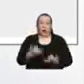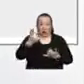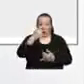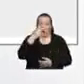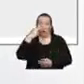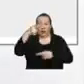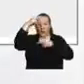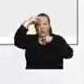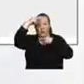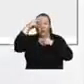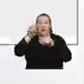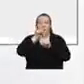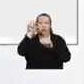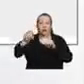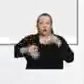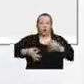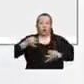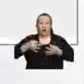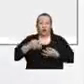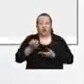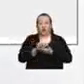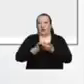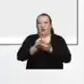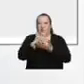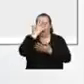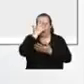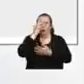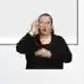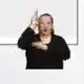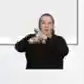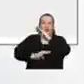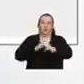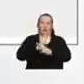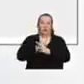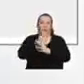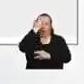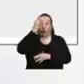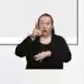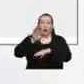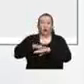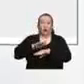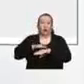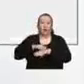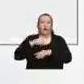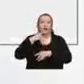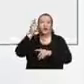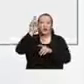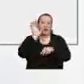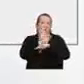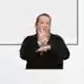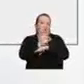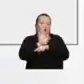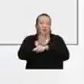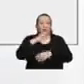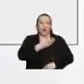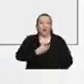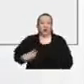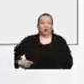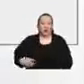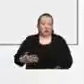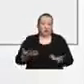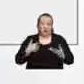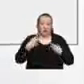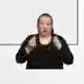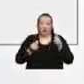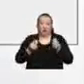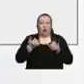de cobras es el hazmerreír mundial condenado ex presidente por el flujo psíquico y ahora tenemos esto esto es